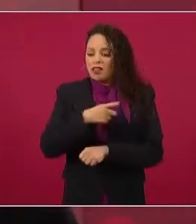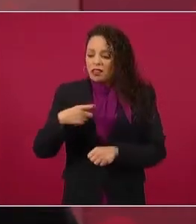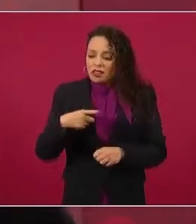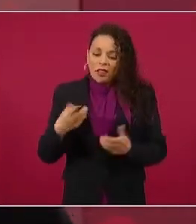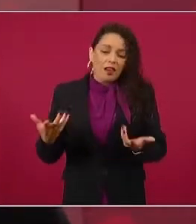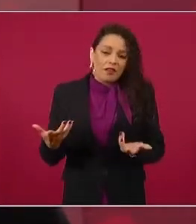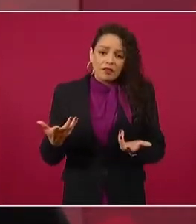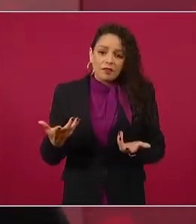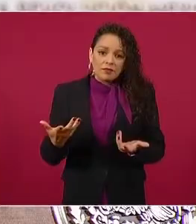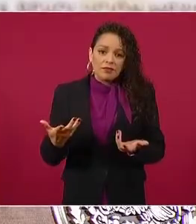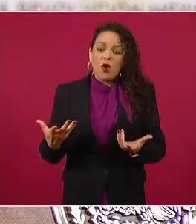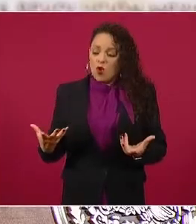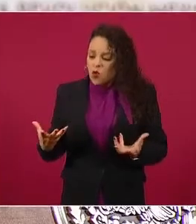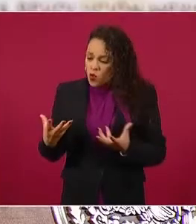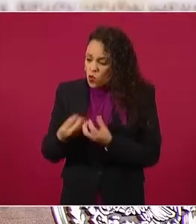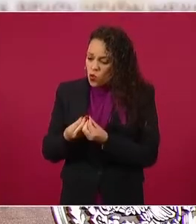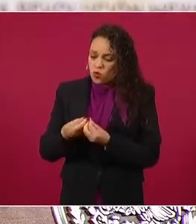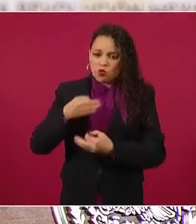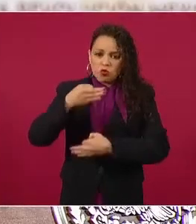juntos.